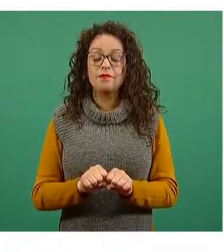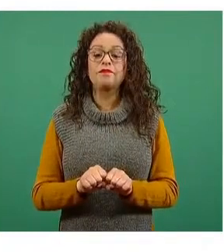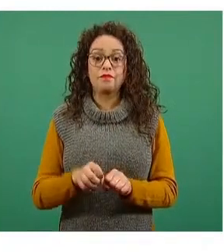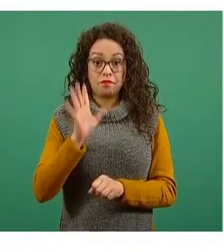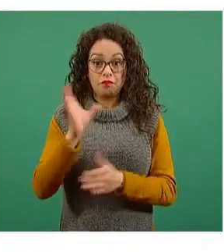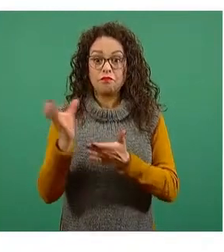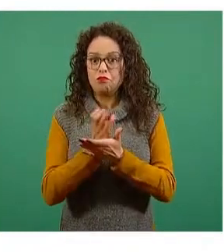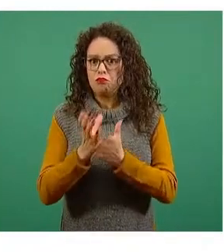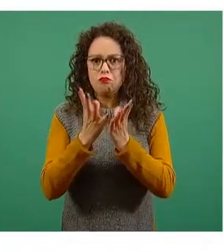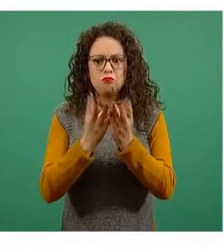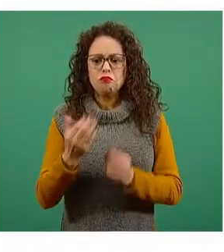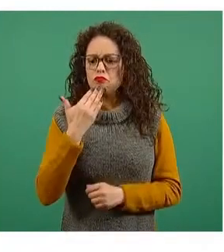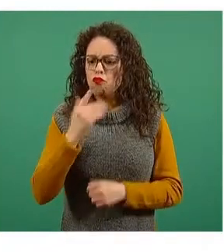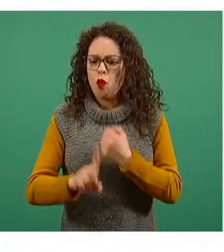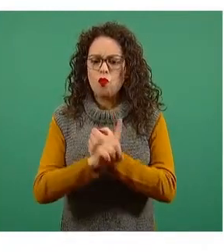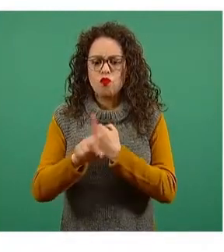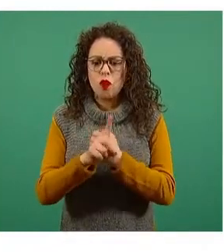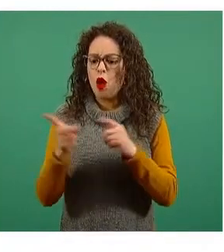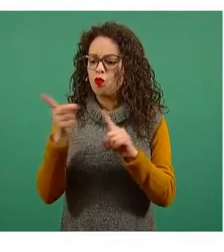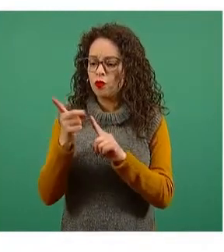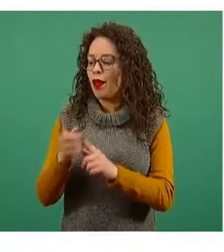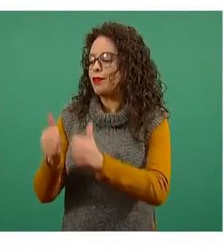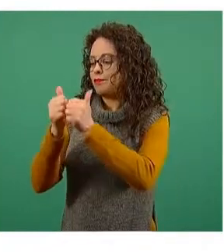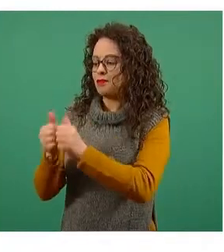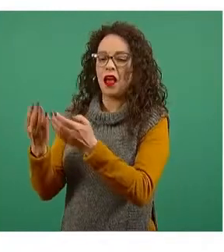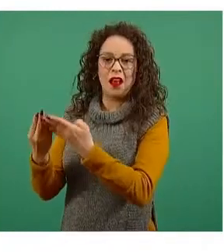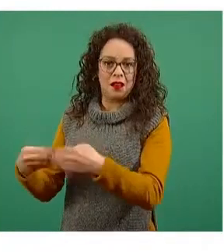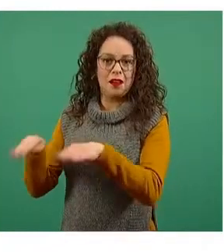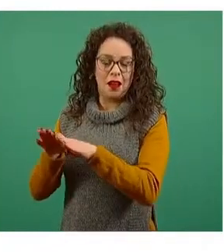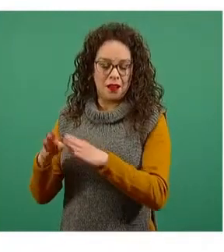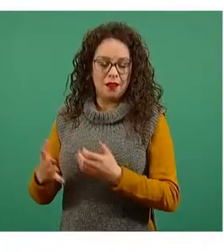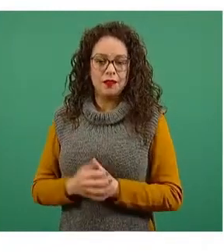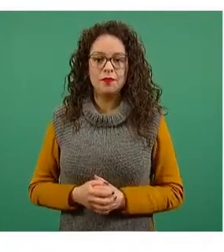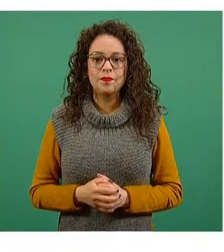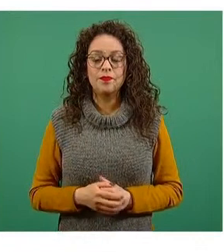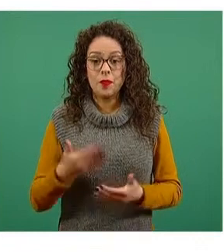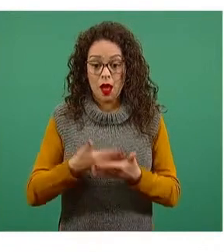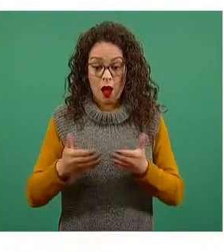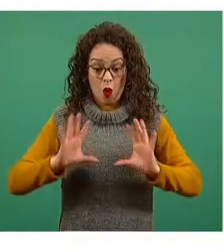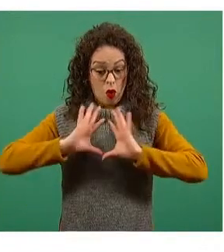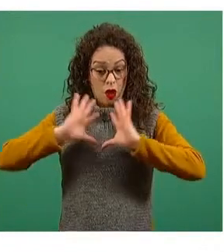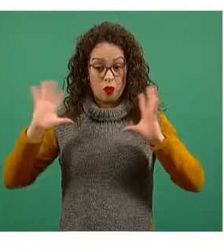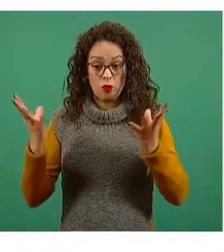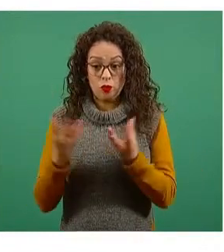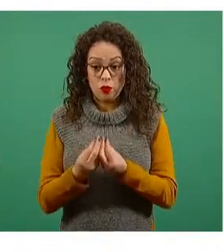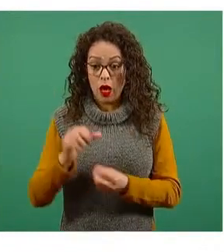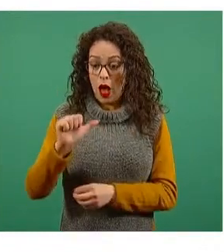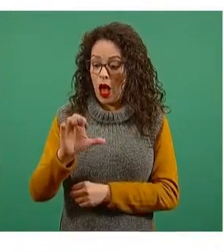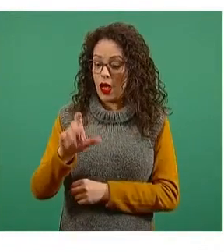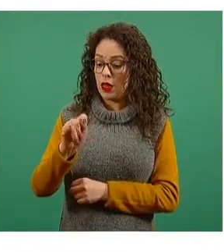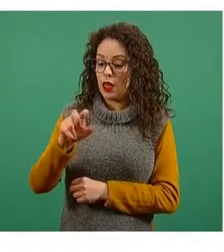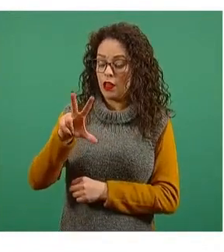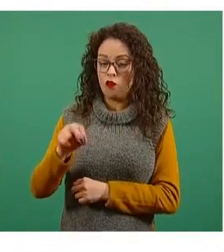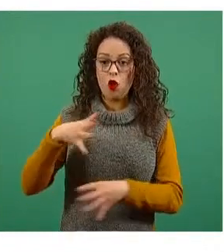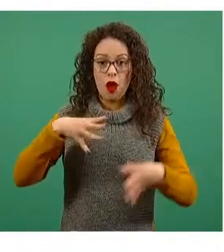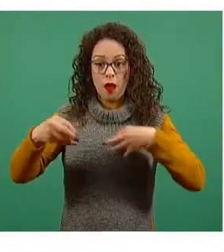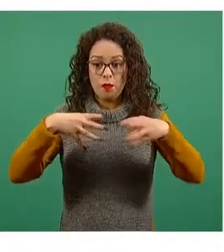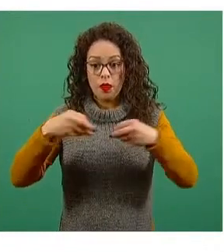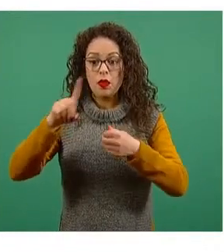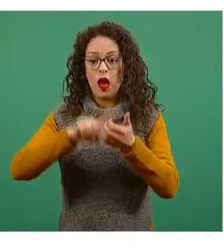sin ningún problema en sus casas. Actualmente, del total de la epidemia activa representa el